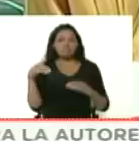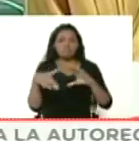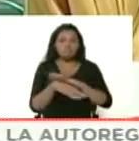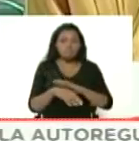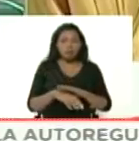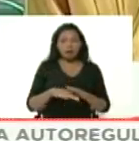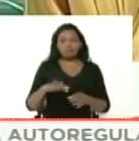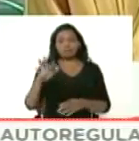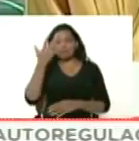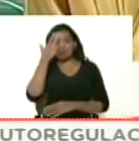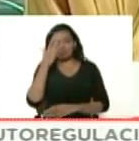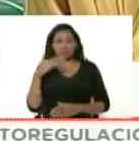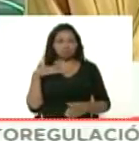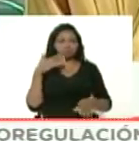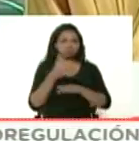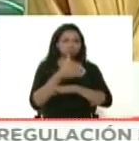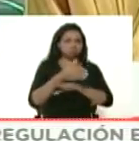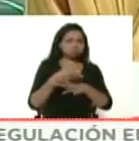carnaval, incansable,